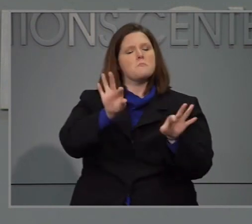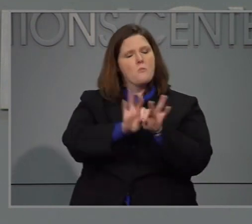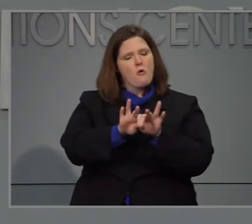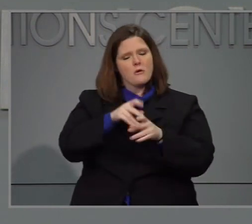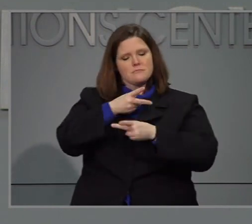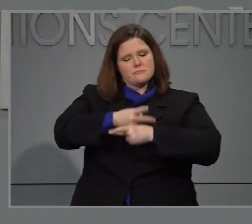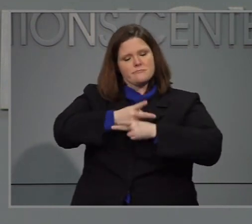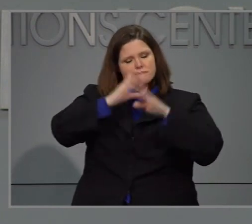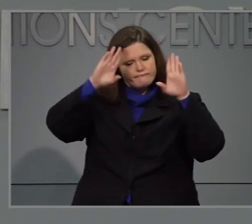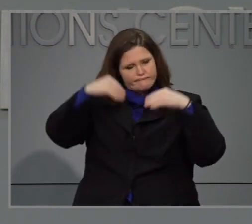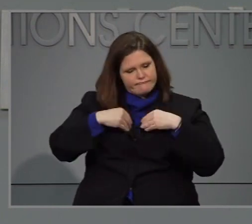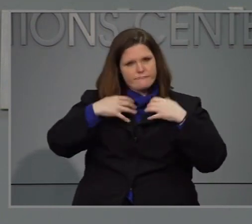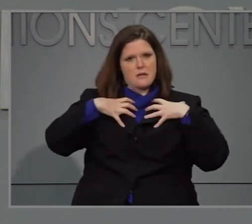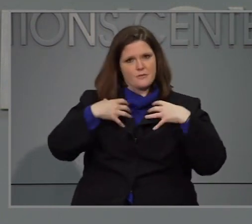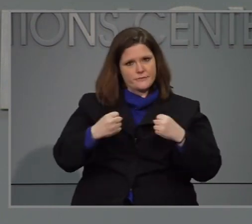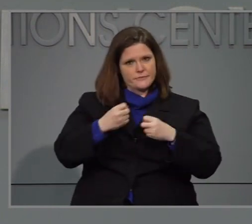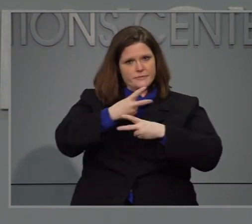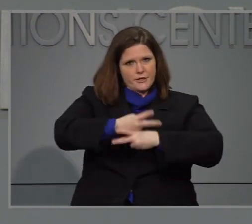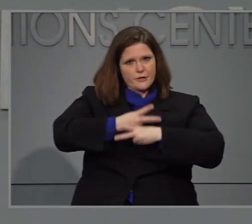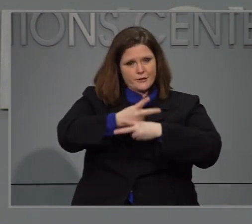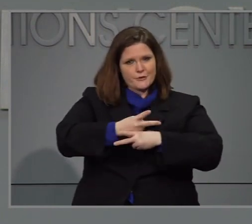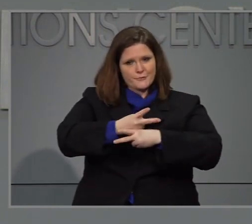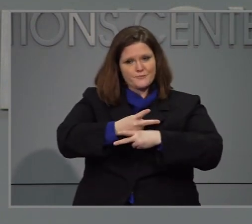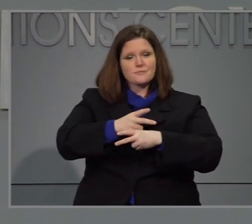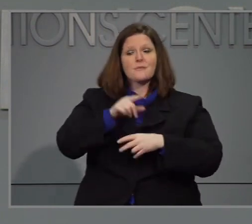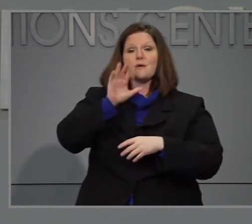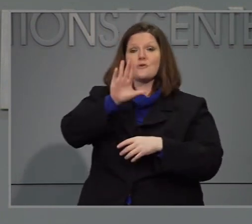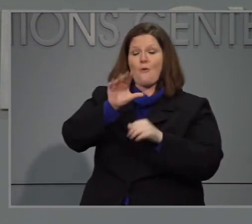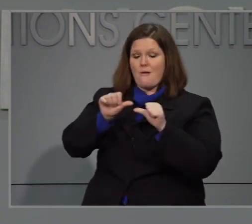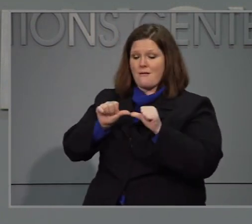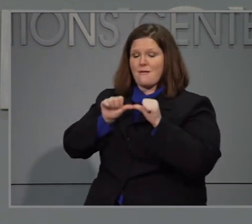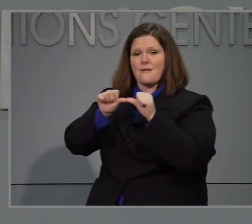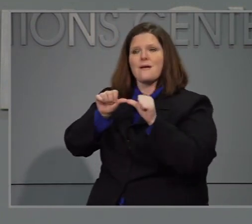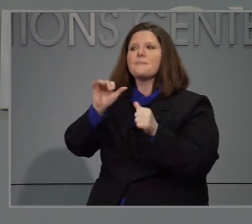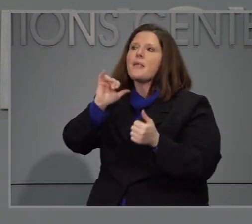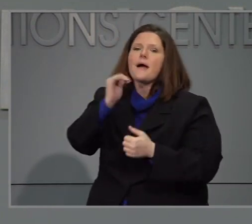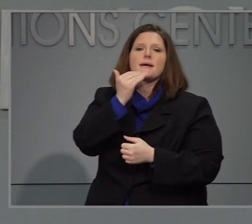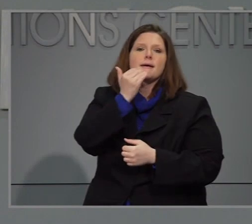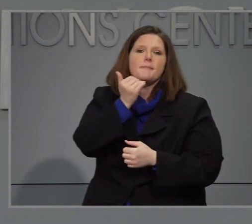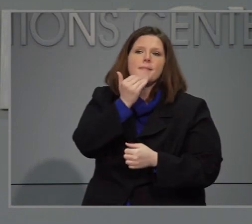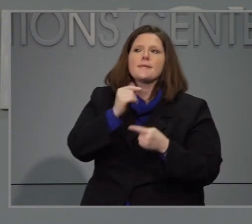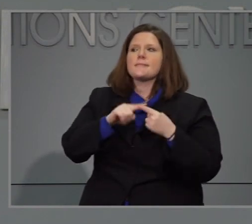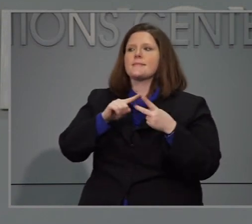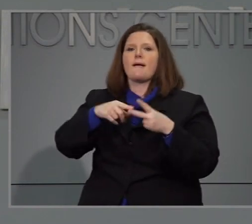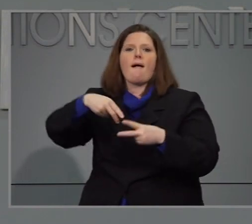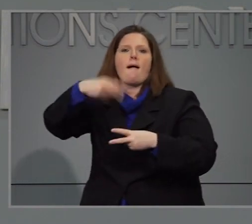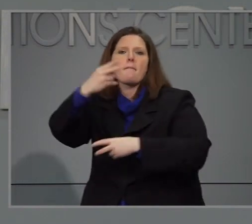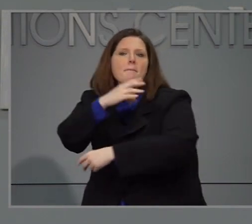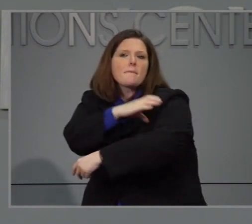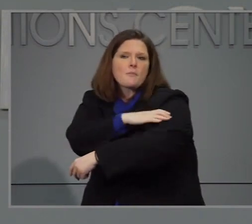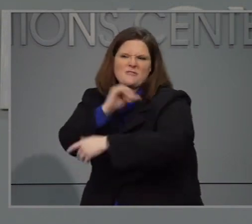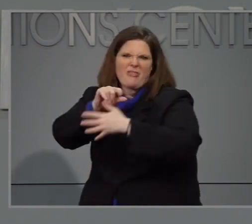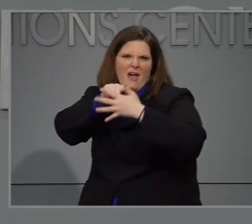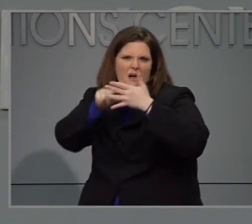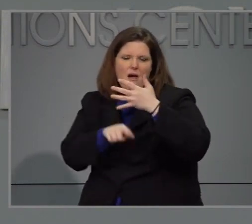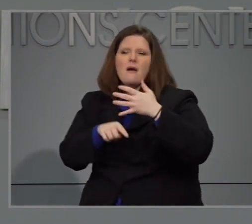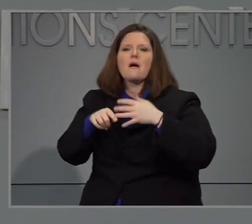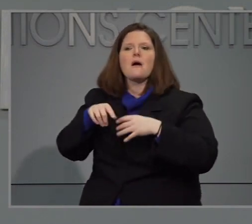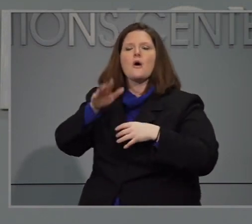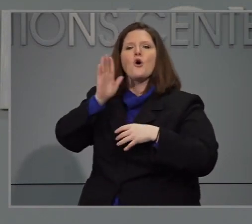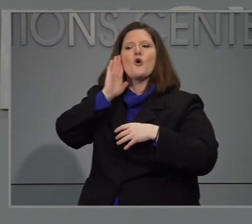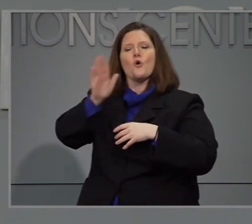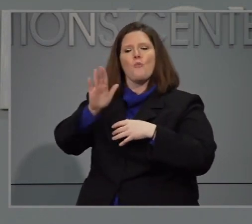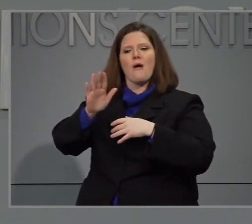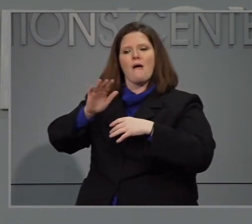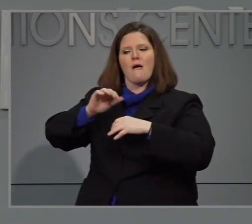Así que por favor cuídense. Mientras más se cuiden de sus enfermedades crónicas como diabetes o presión alta, van